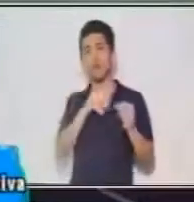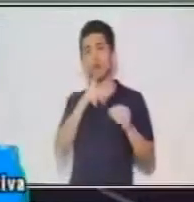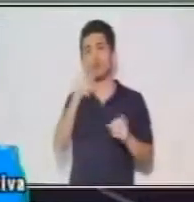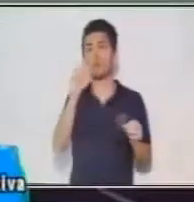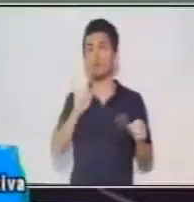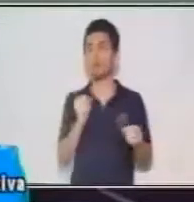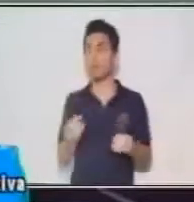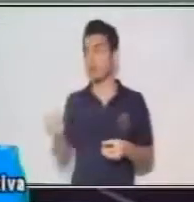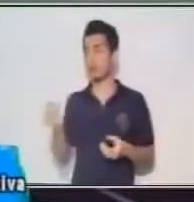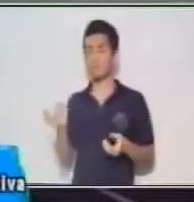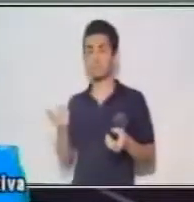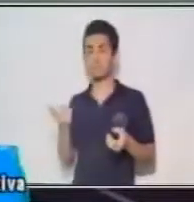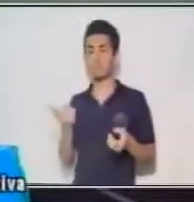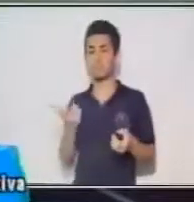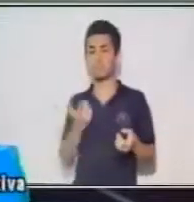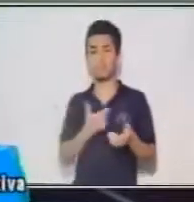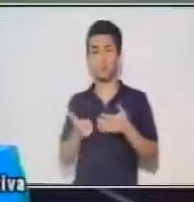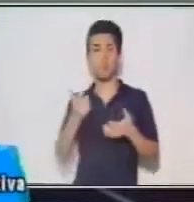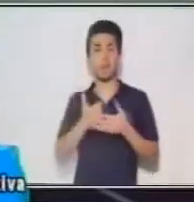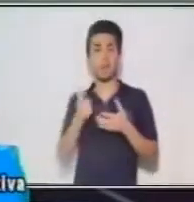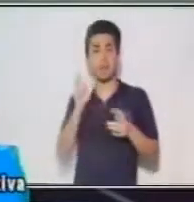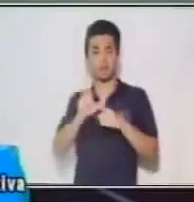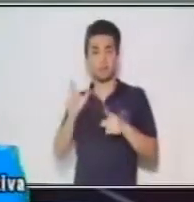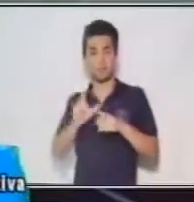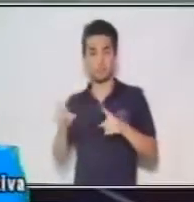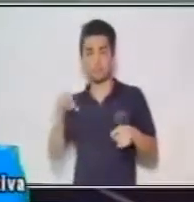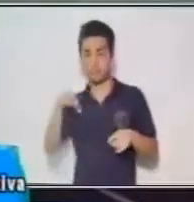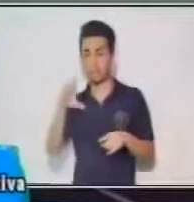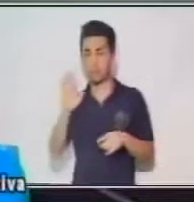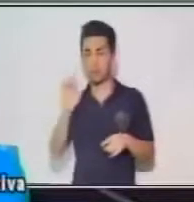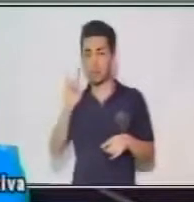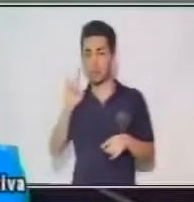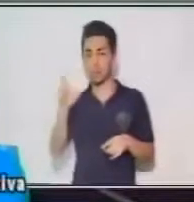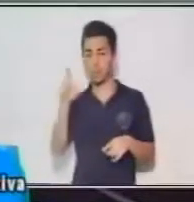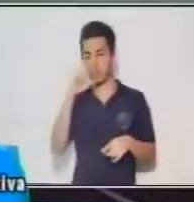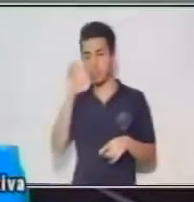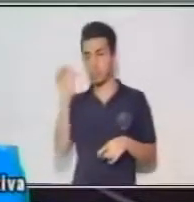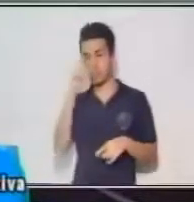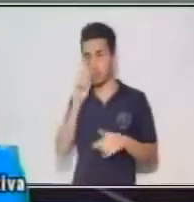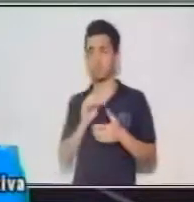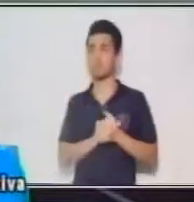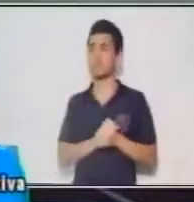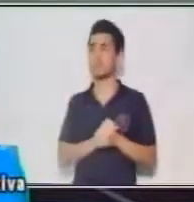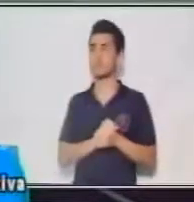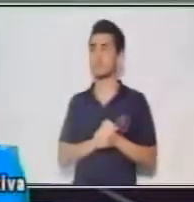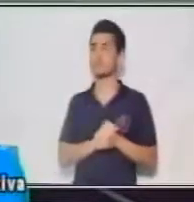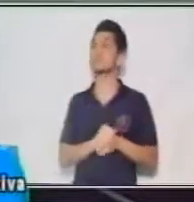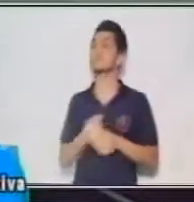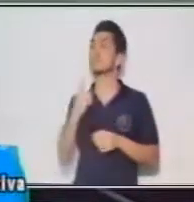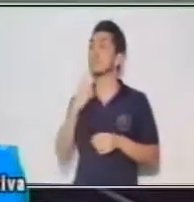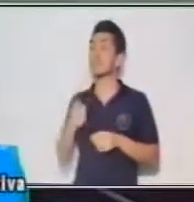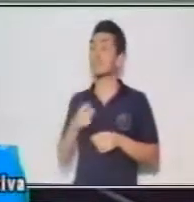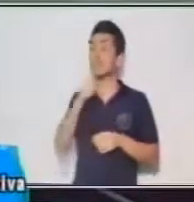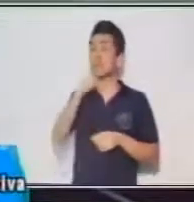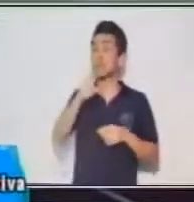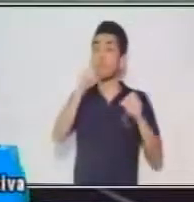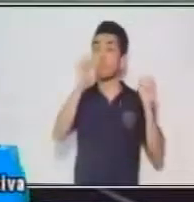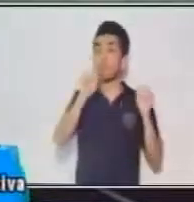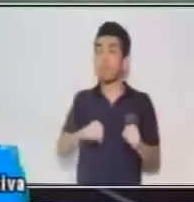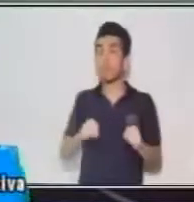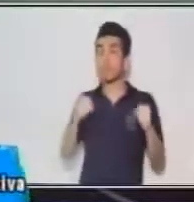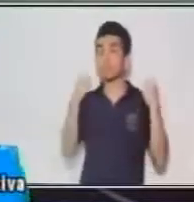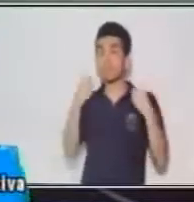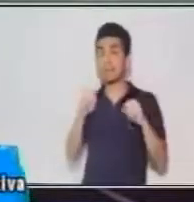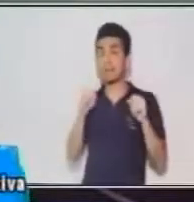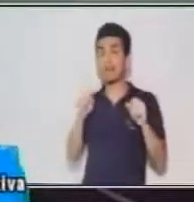un producto. Entonces, cuando a mí me piden que yo haga un texto persuasivo,